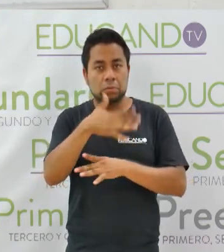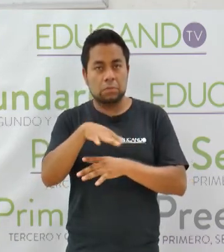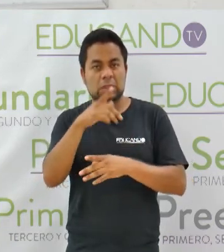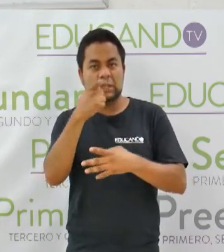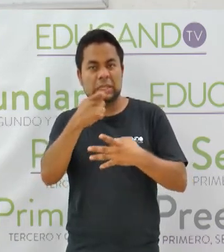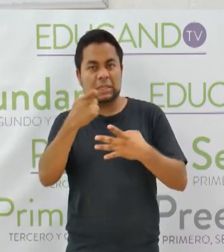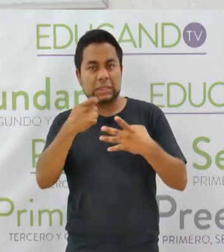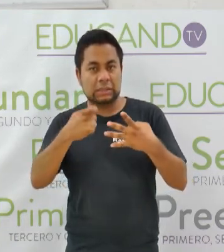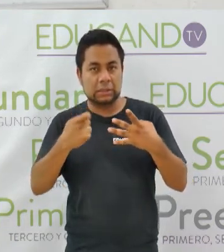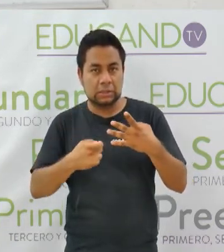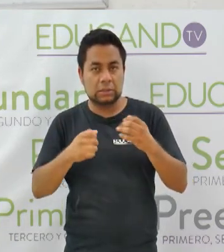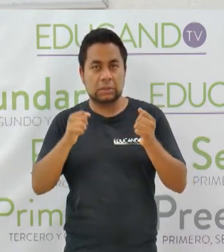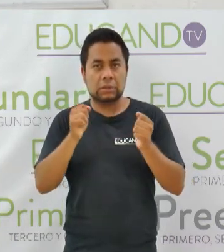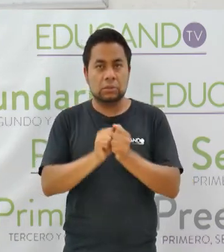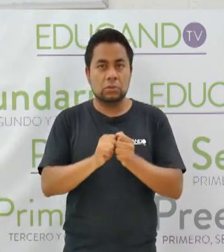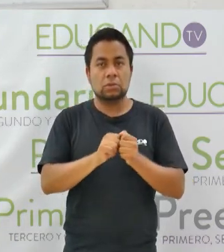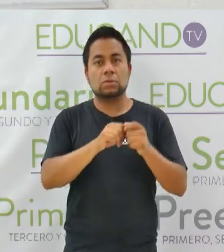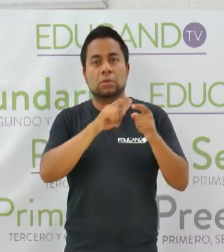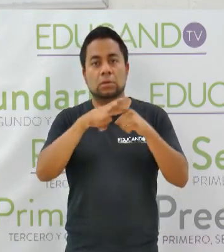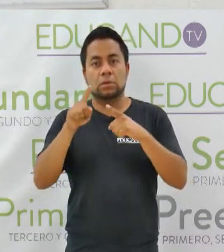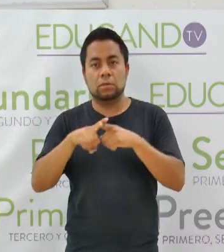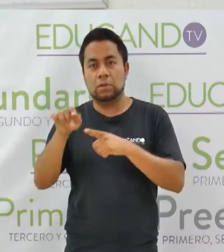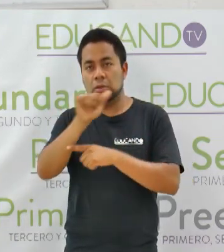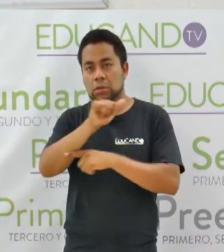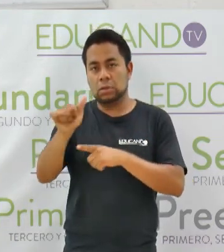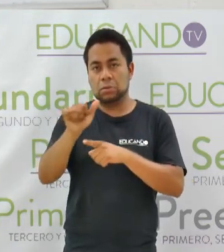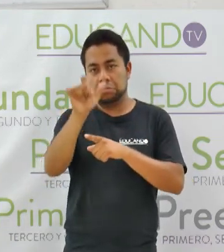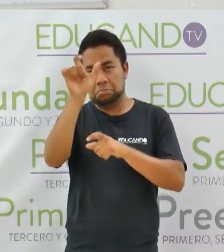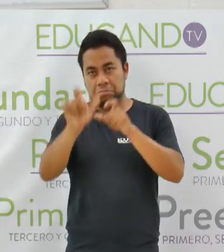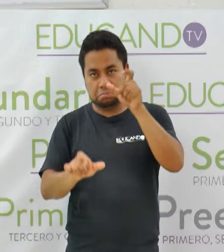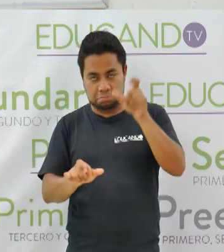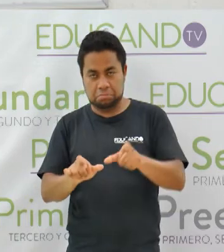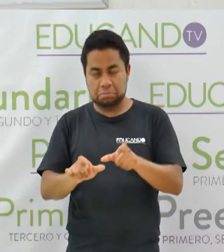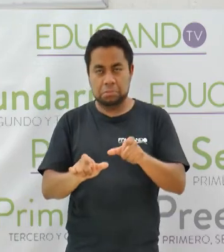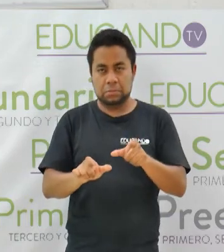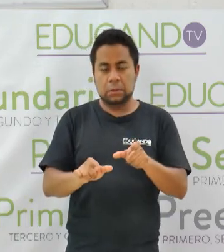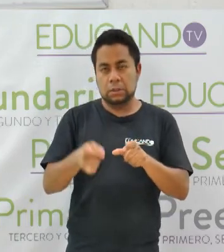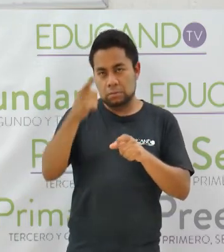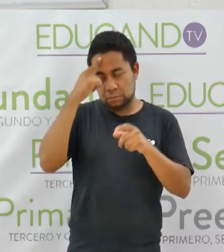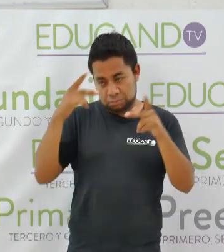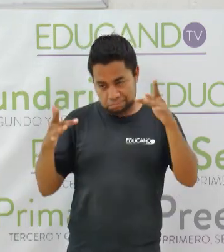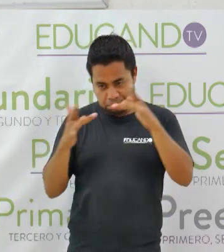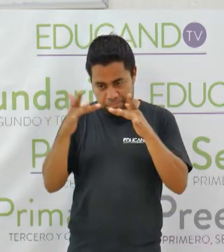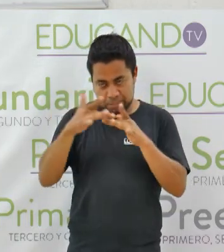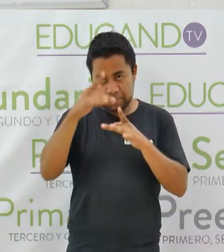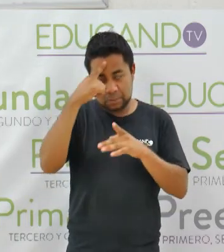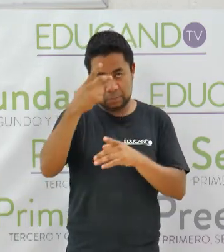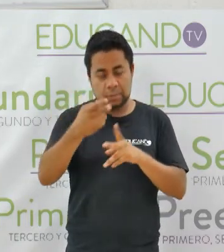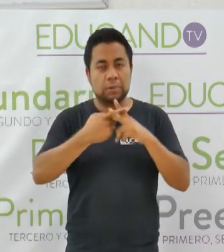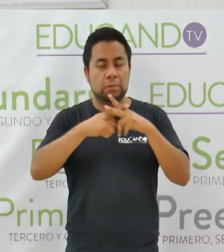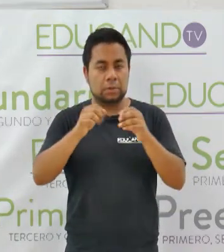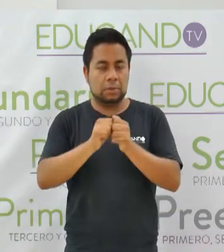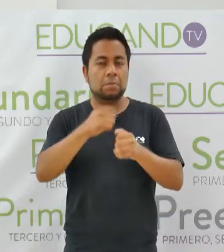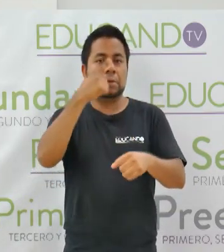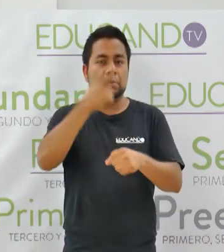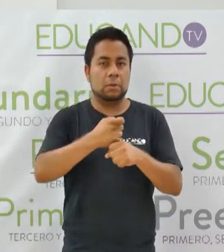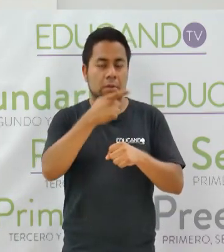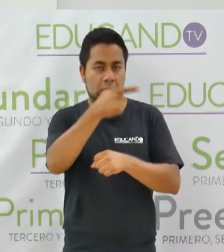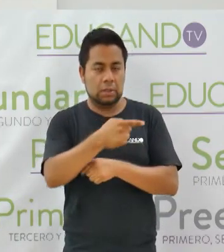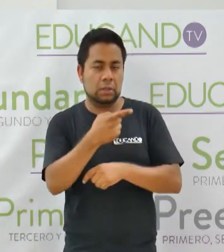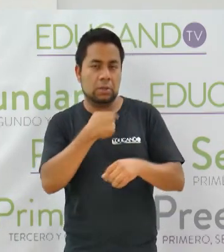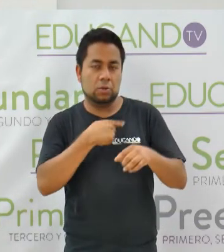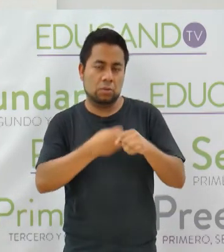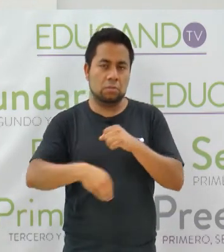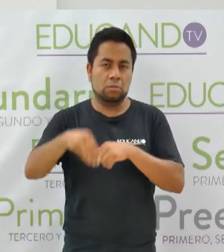su significado con las de la otra hilera. Bien, para ello vamos a empezar con la primera, y a la primera